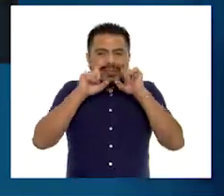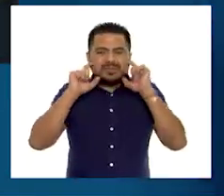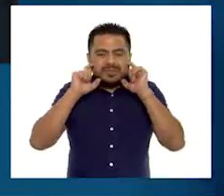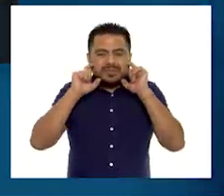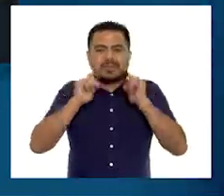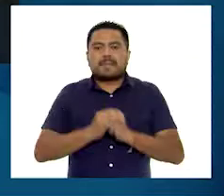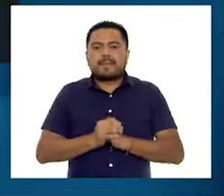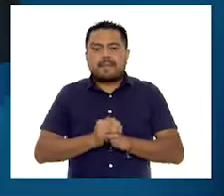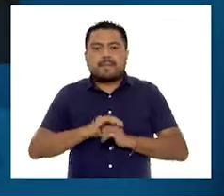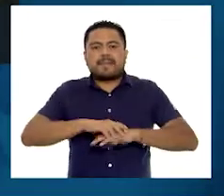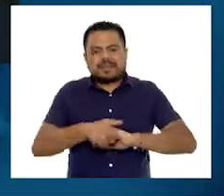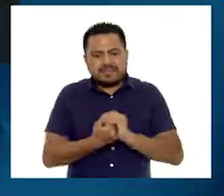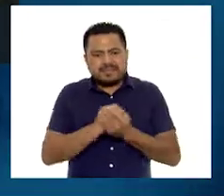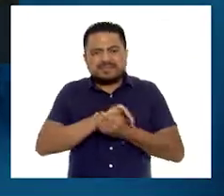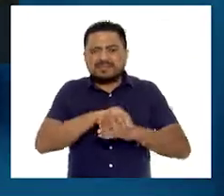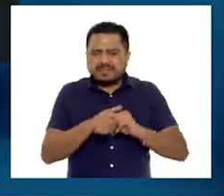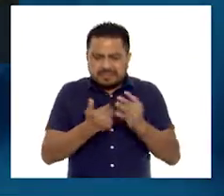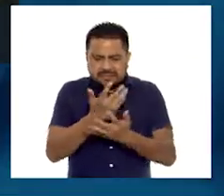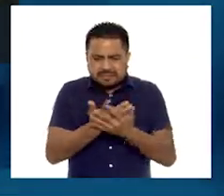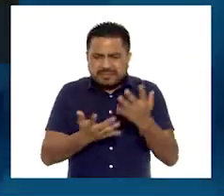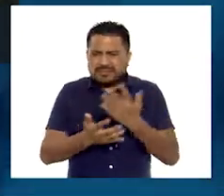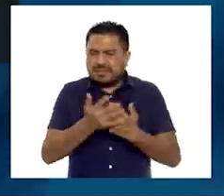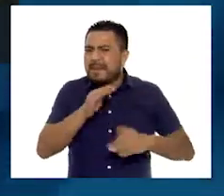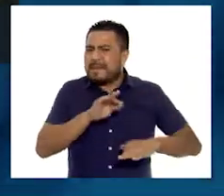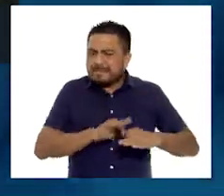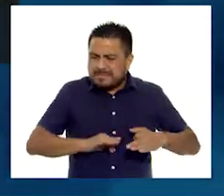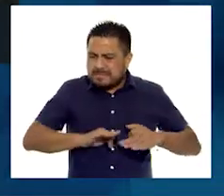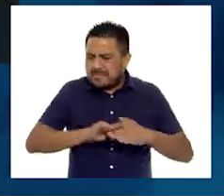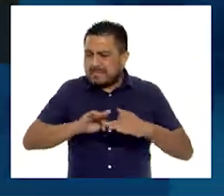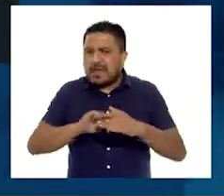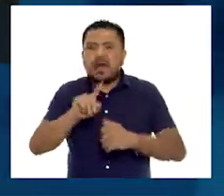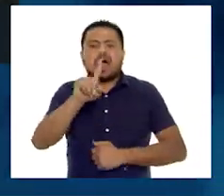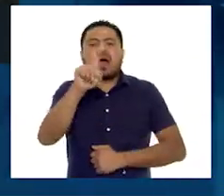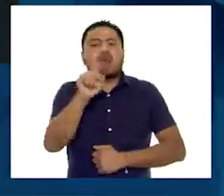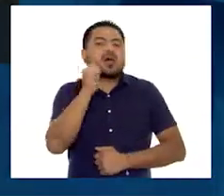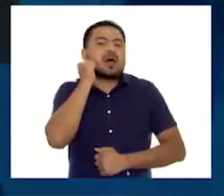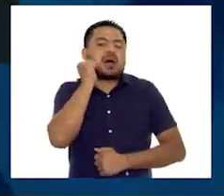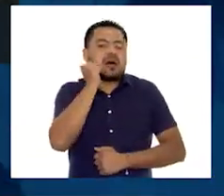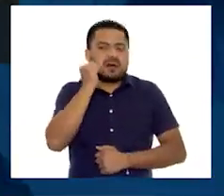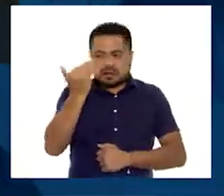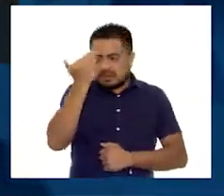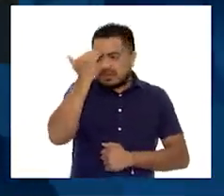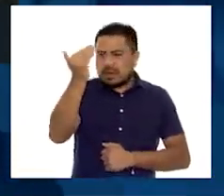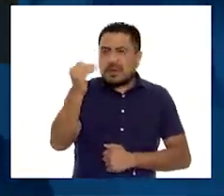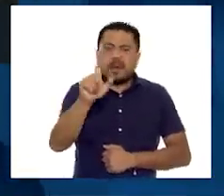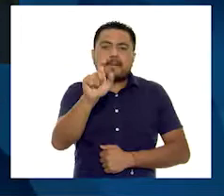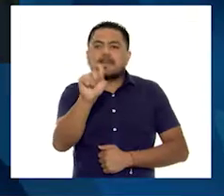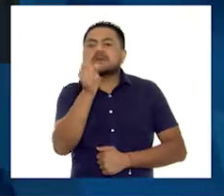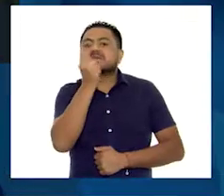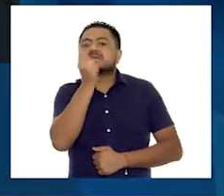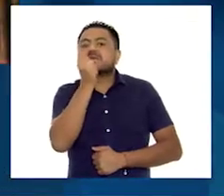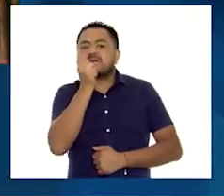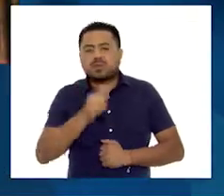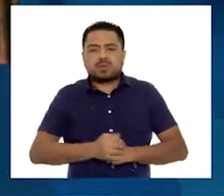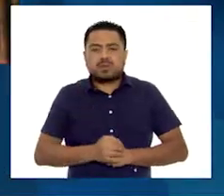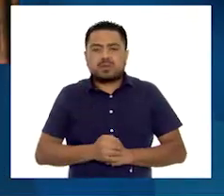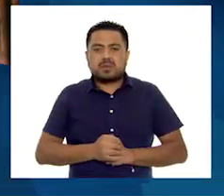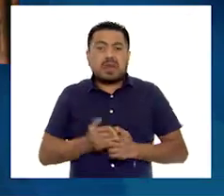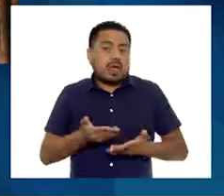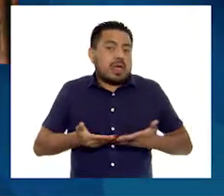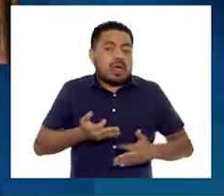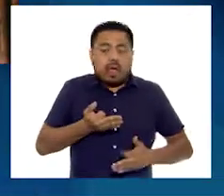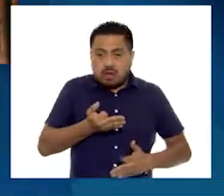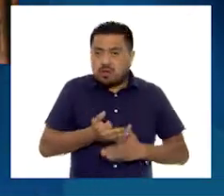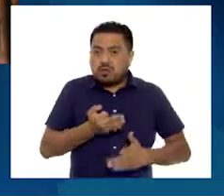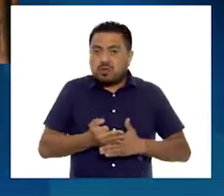cubrebocas. Lava tus manos frecuentemente con agua y con jabón por lo menos durante 20 segundos. Ahora